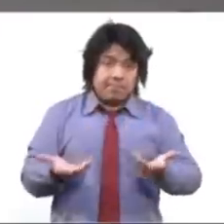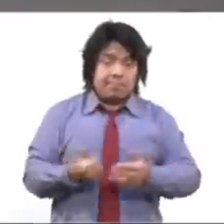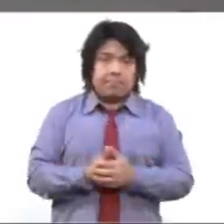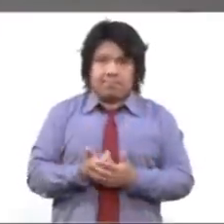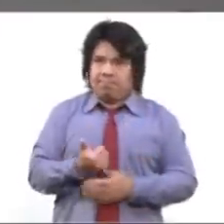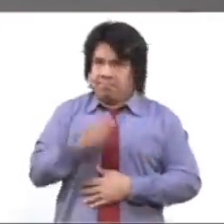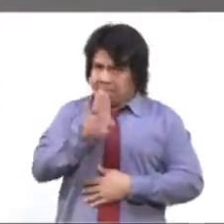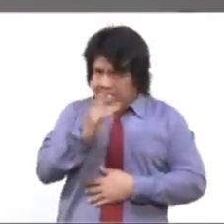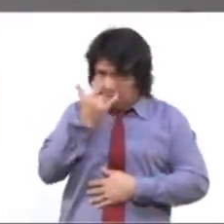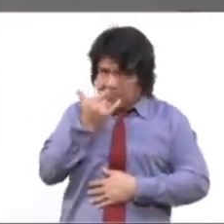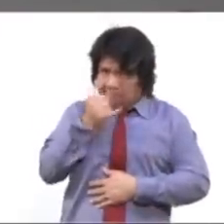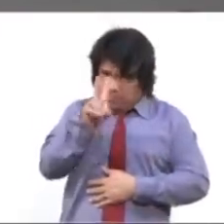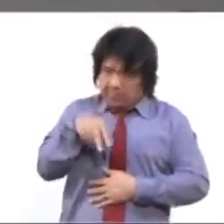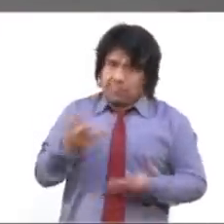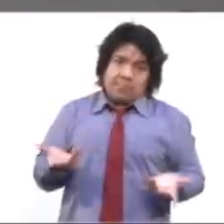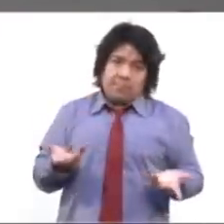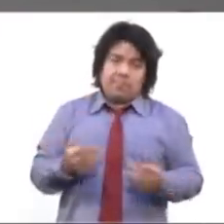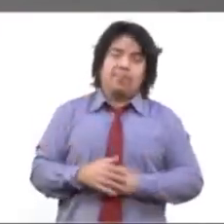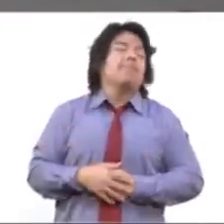¿No les parece irregular?